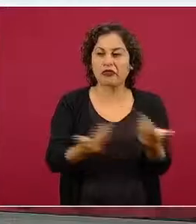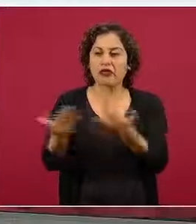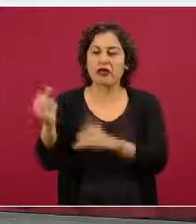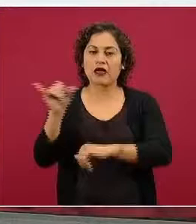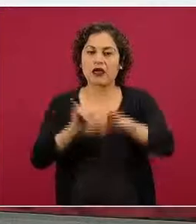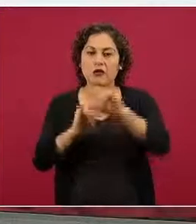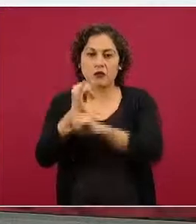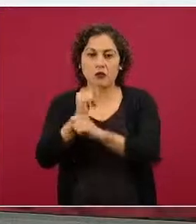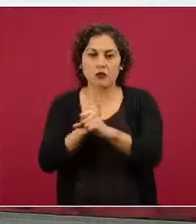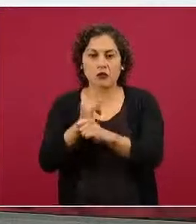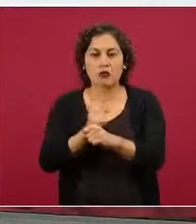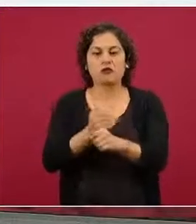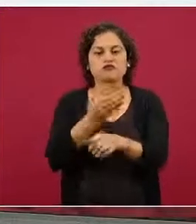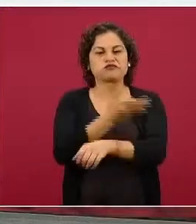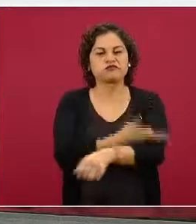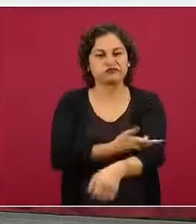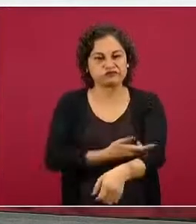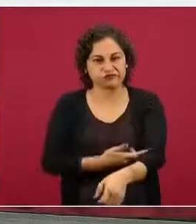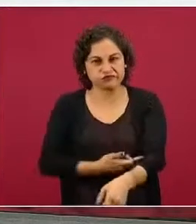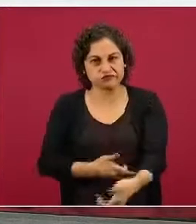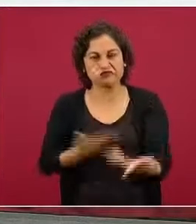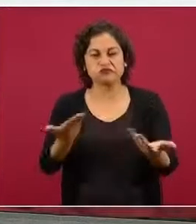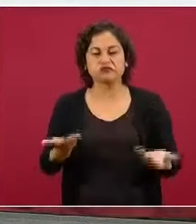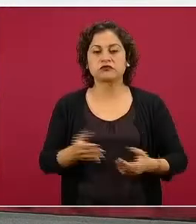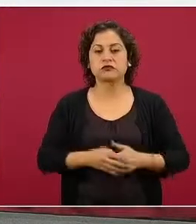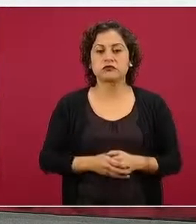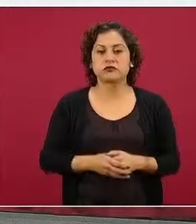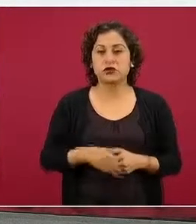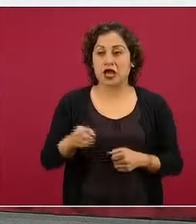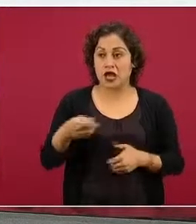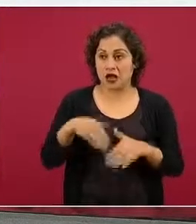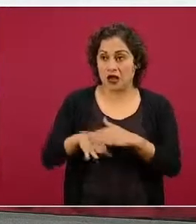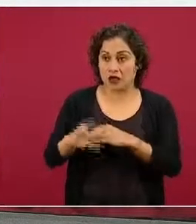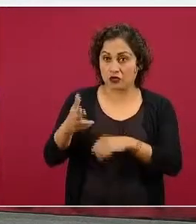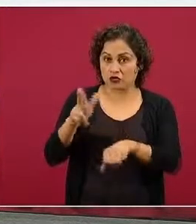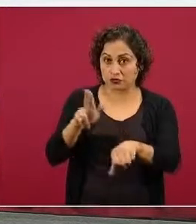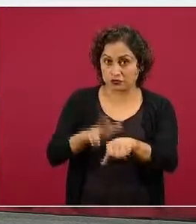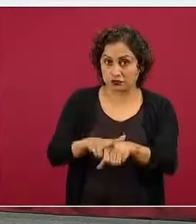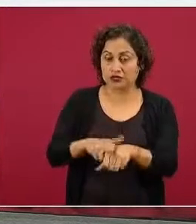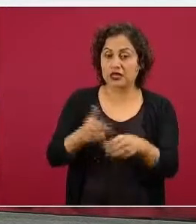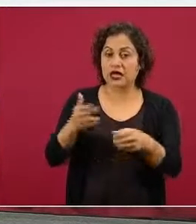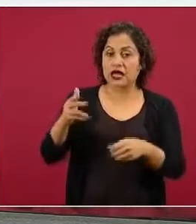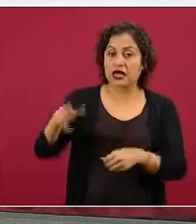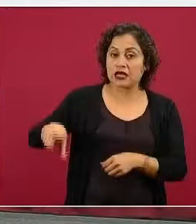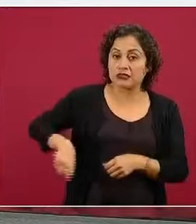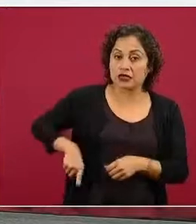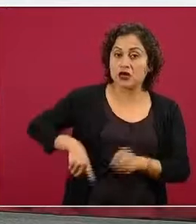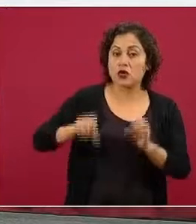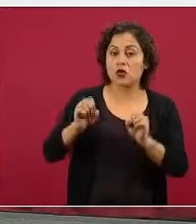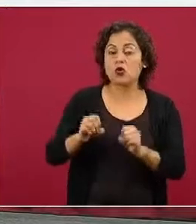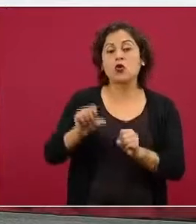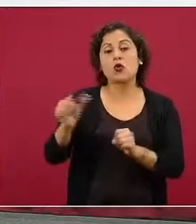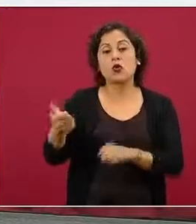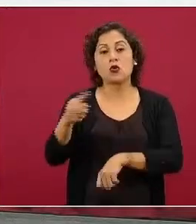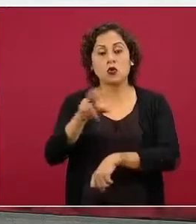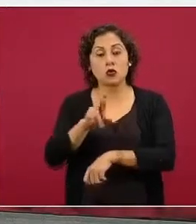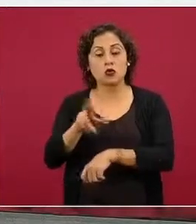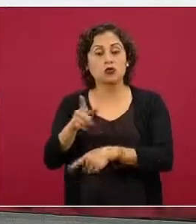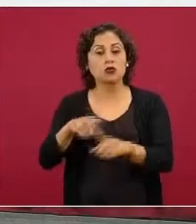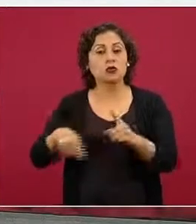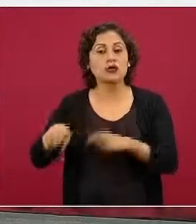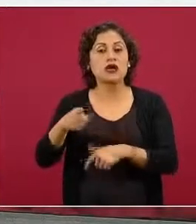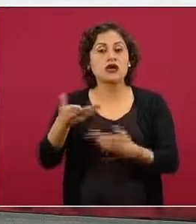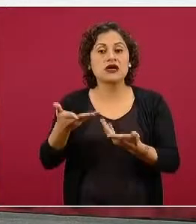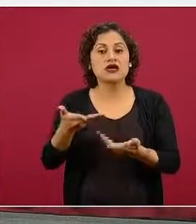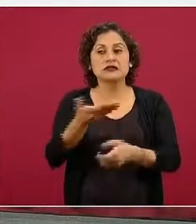al laboratorio de salud pública o al laboratorio que va a revisar y que va a hacer el análisis, no se puede, se tiene